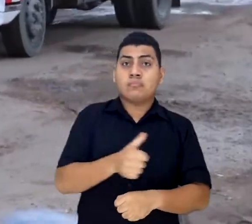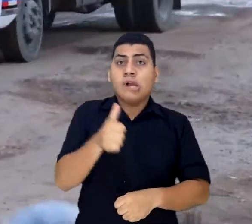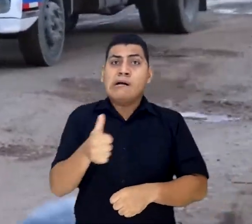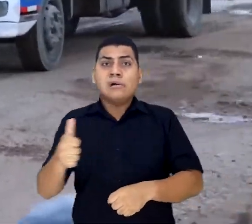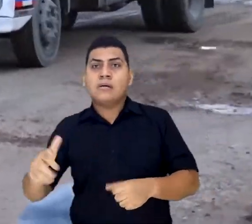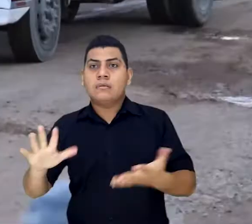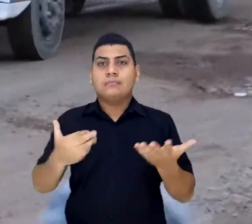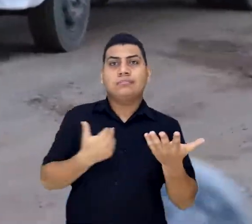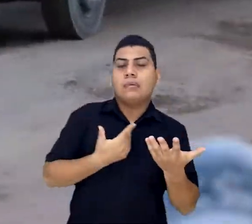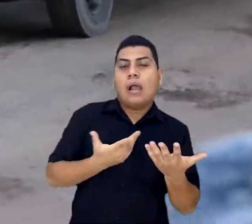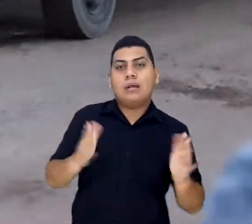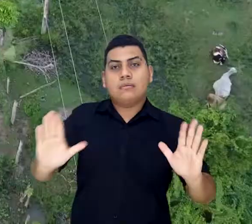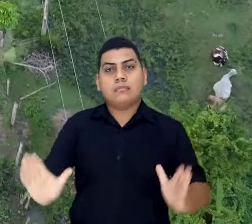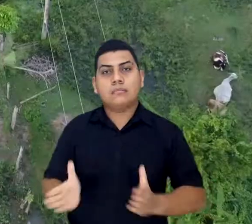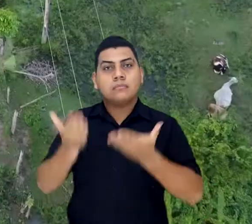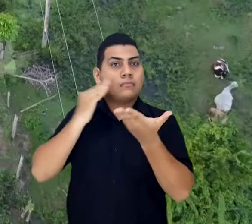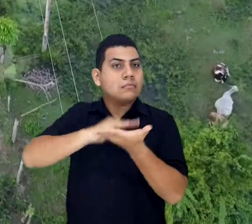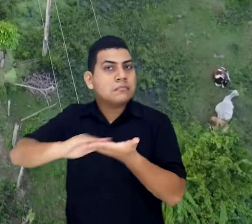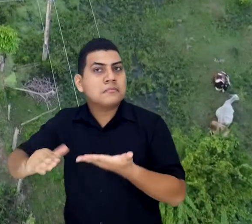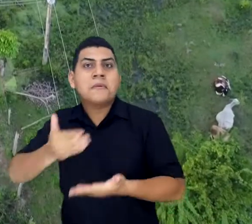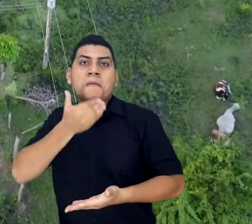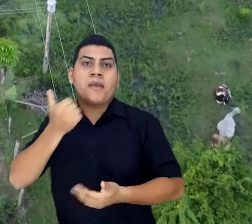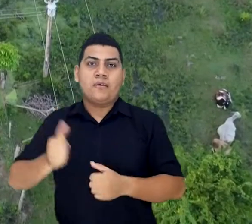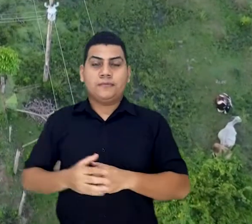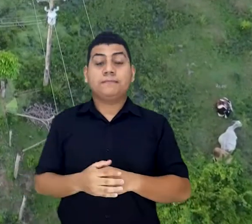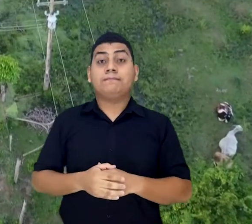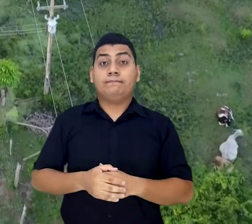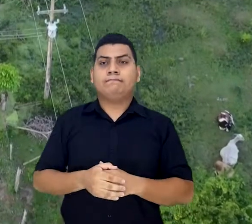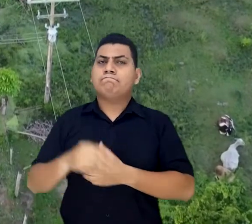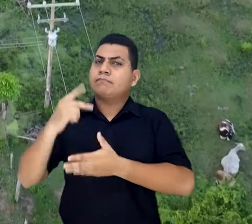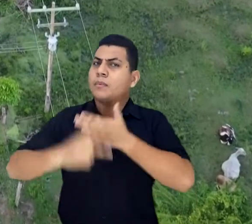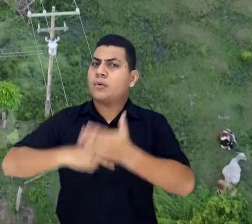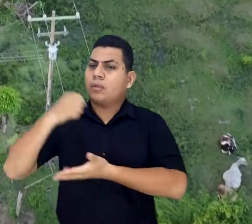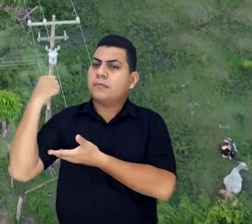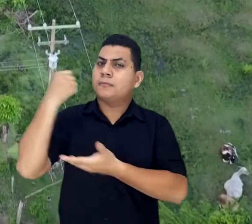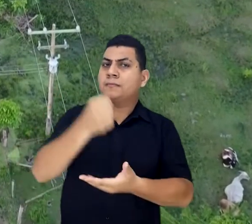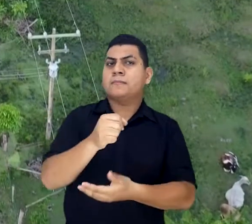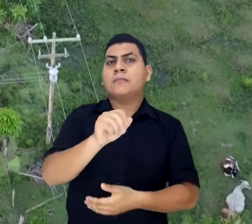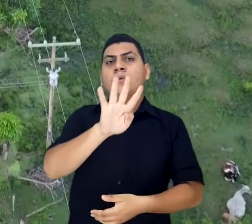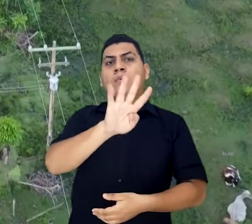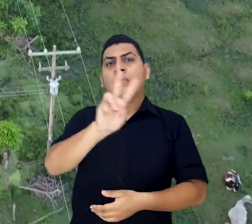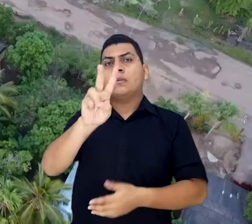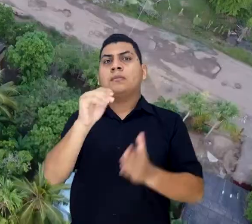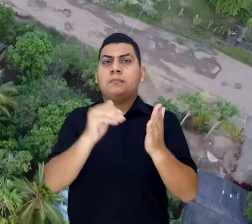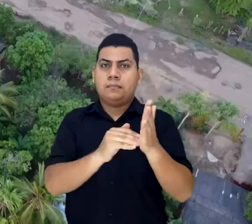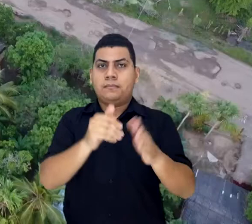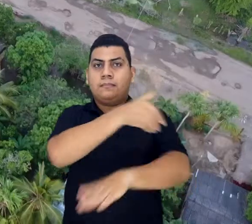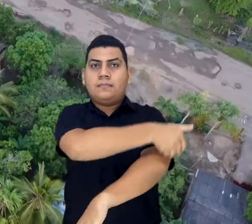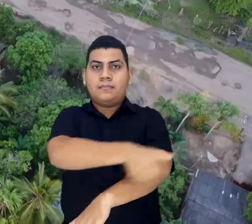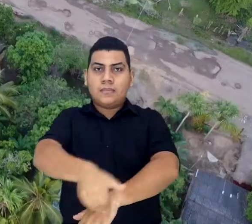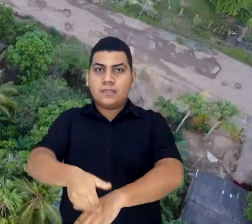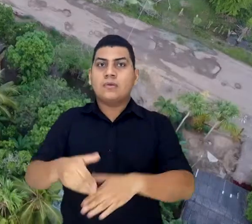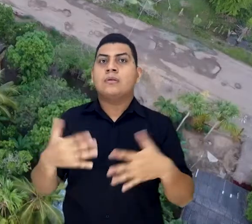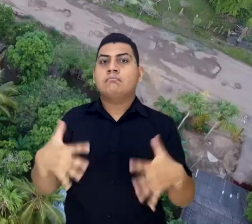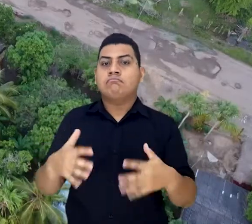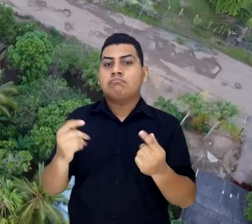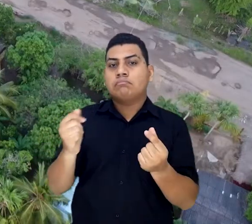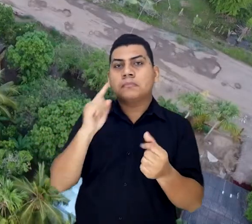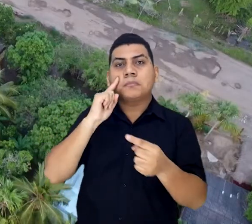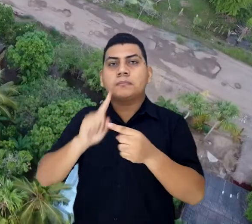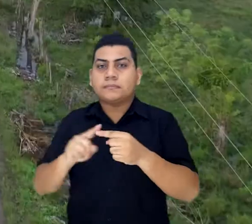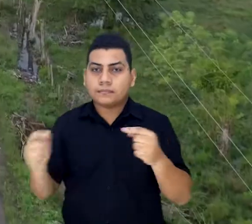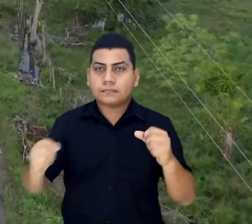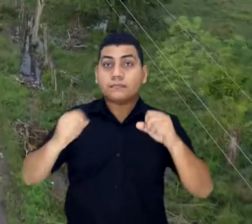proyecto, que tendrá un costo de 41 mil millones de pesos, comprende pavimentación en asfalto de 13.2 kilómetros,